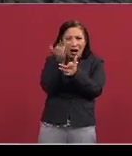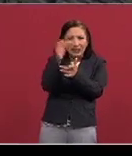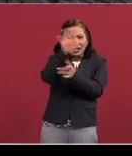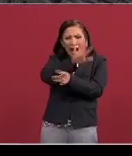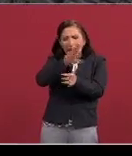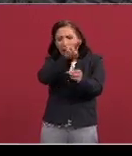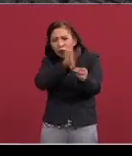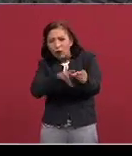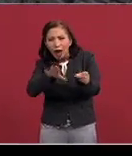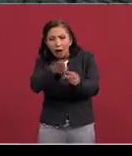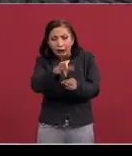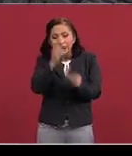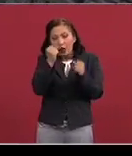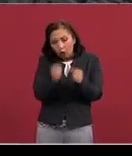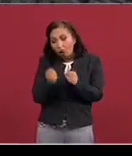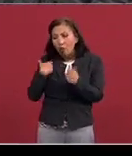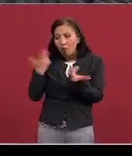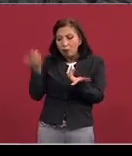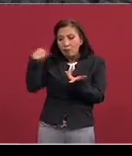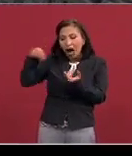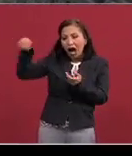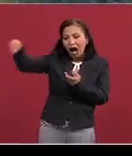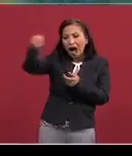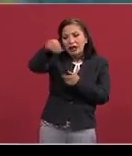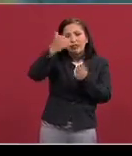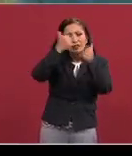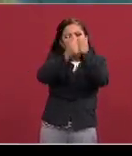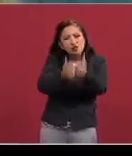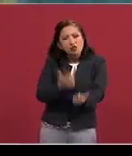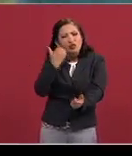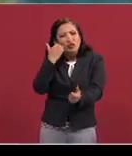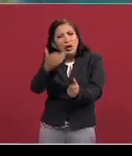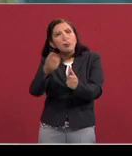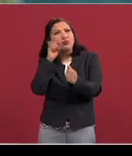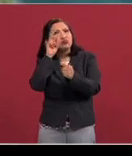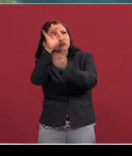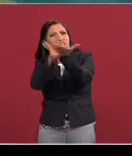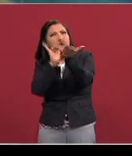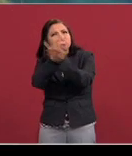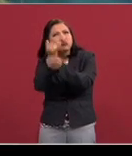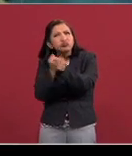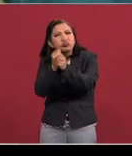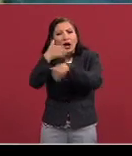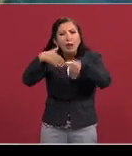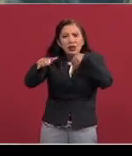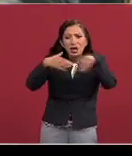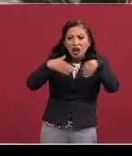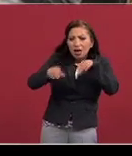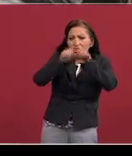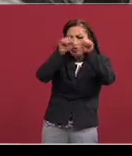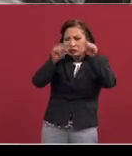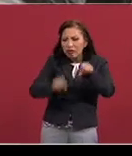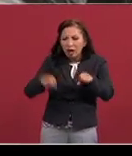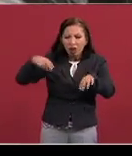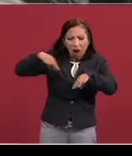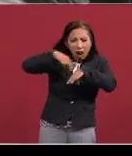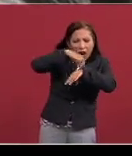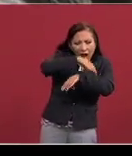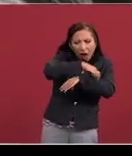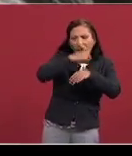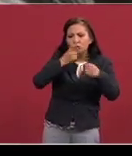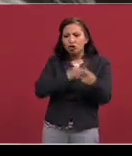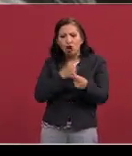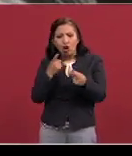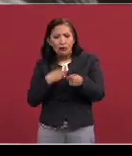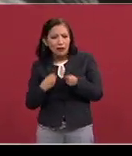la naturaleza. Y seguro como ermitaño, cuando pasaba estas temporadas largas caminando por los Alpes